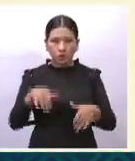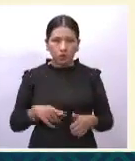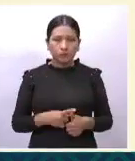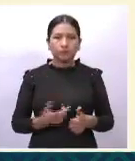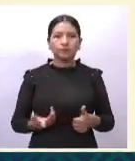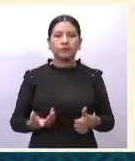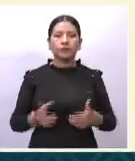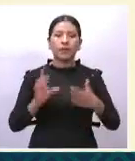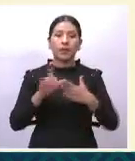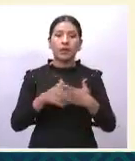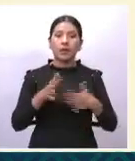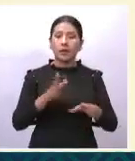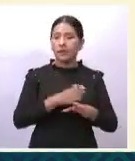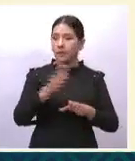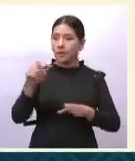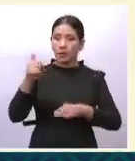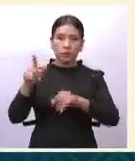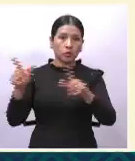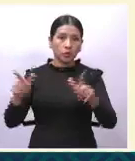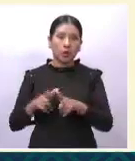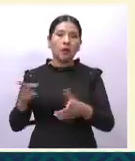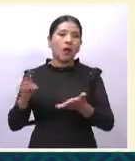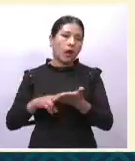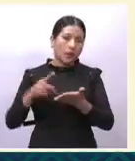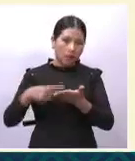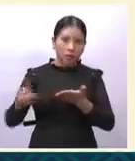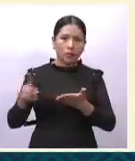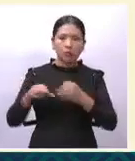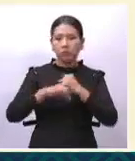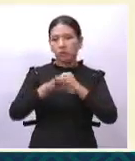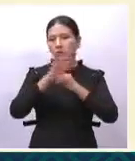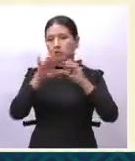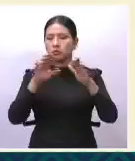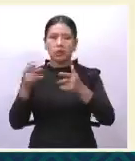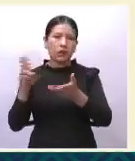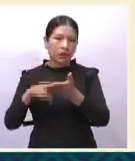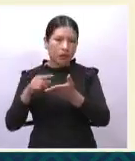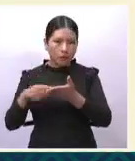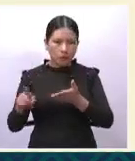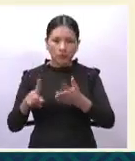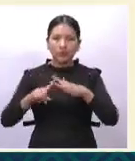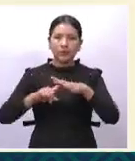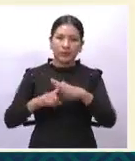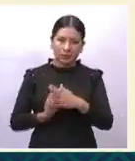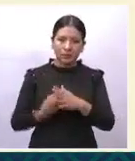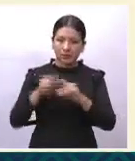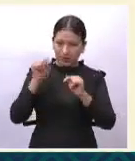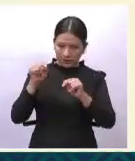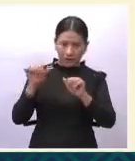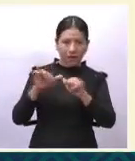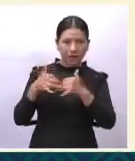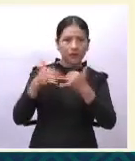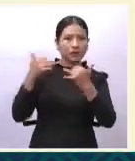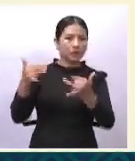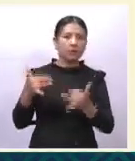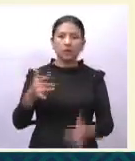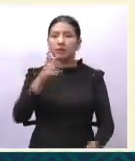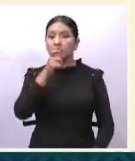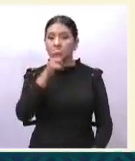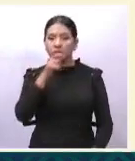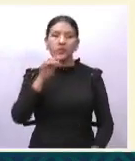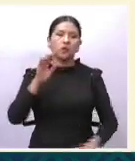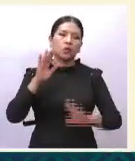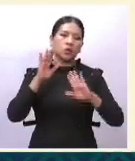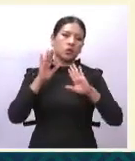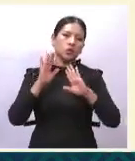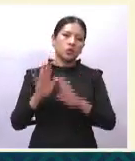Y allá se aprueba una convocatoria que es el génesis. Hay que recordarlo. ¿Quién ha hecho la convocatoria,